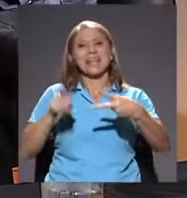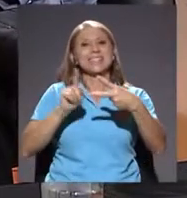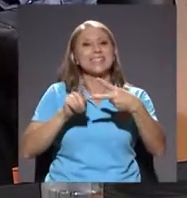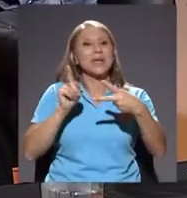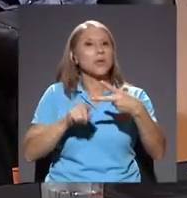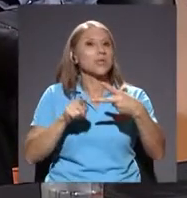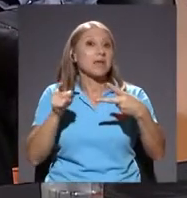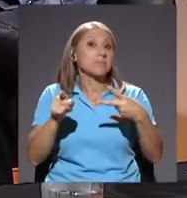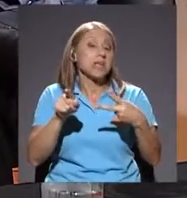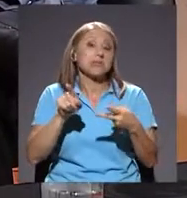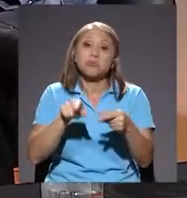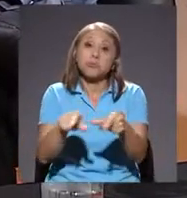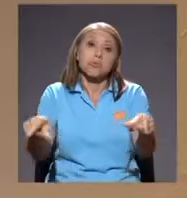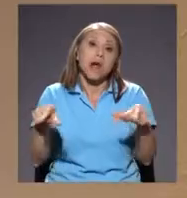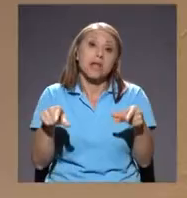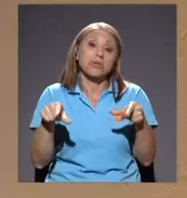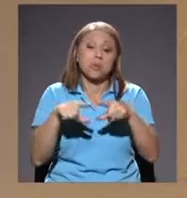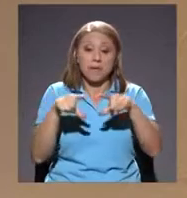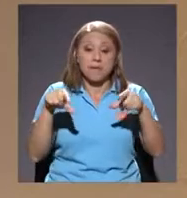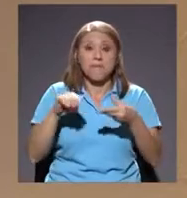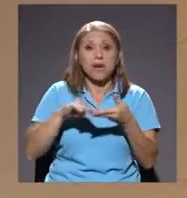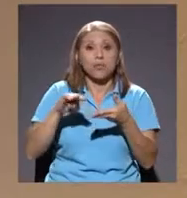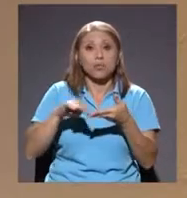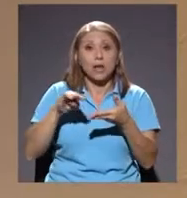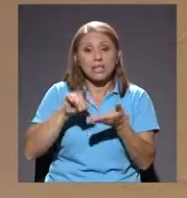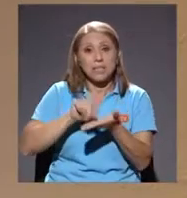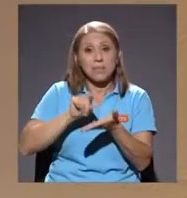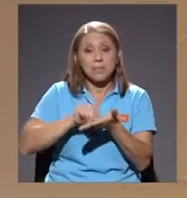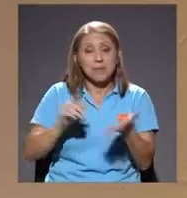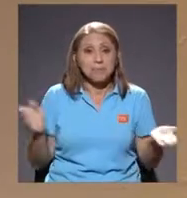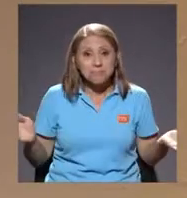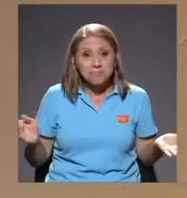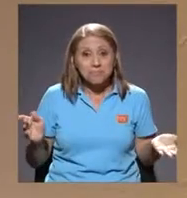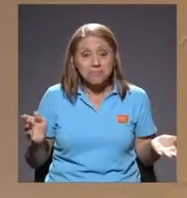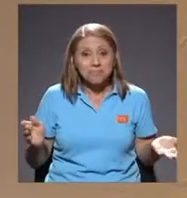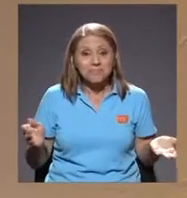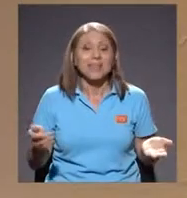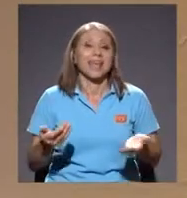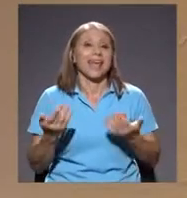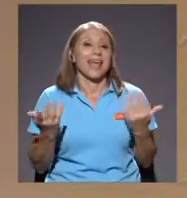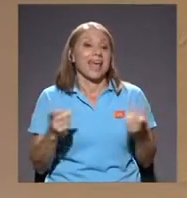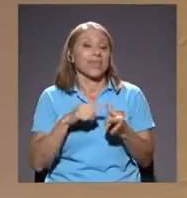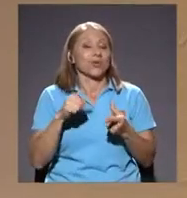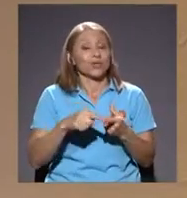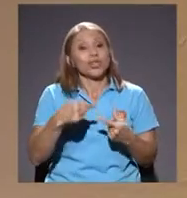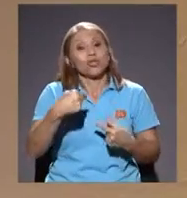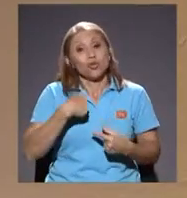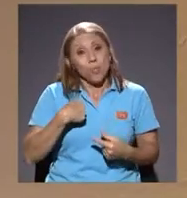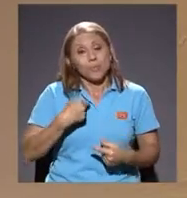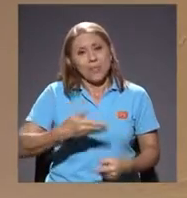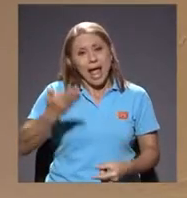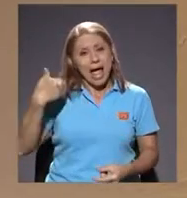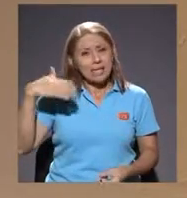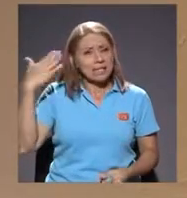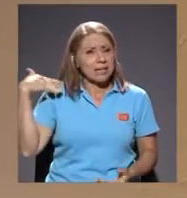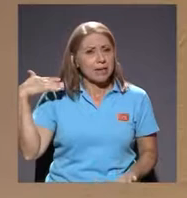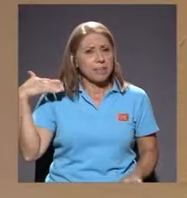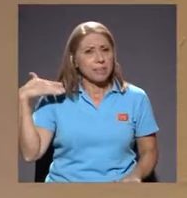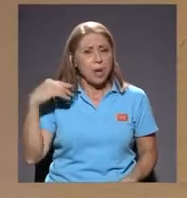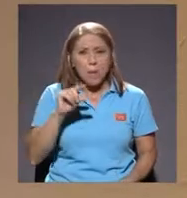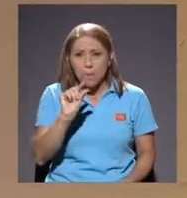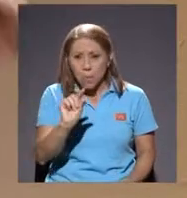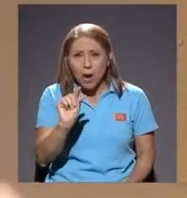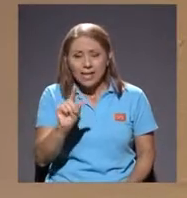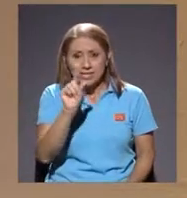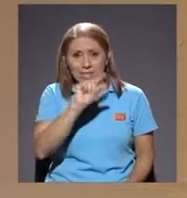imprimen facturas entonces hoy y yo estuve hace 1 pocas